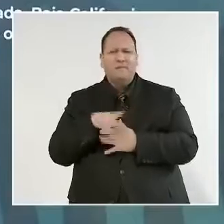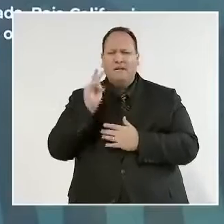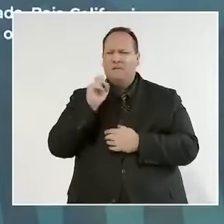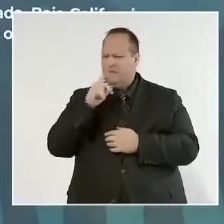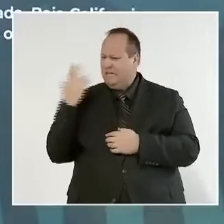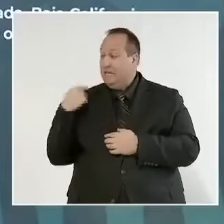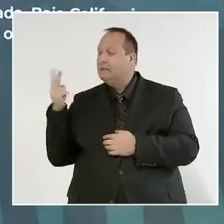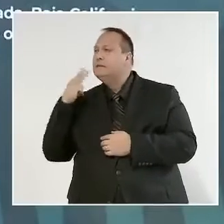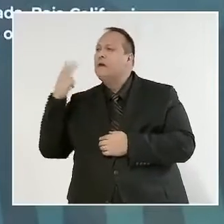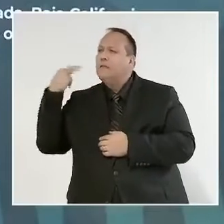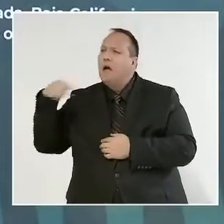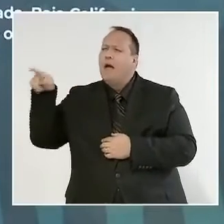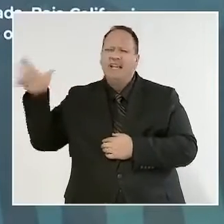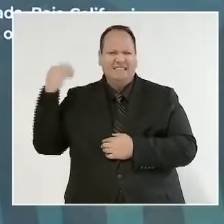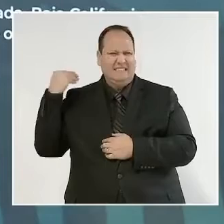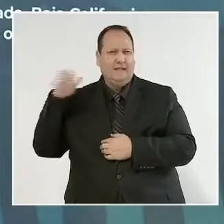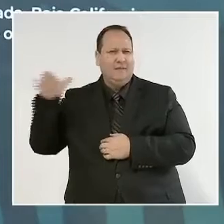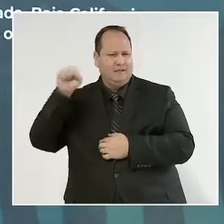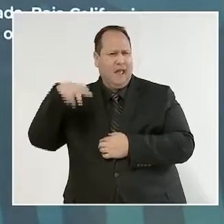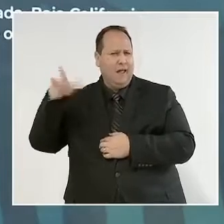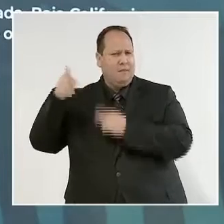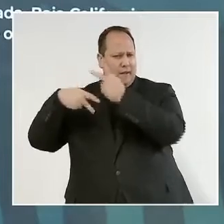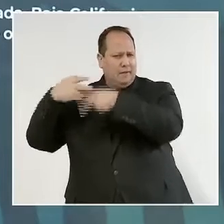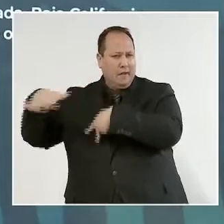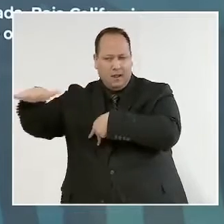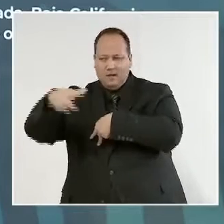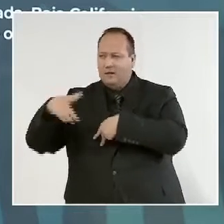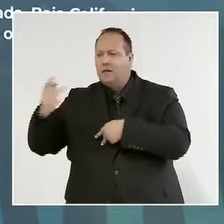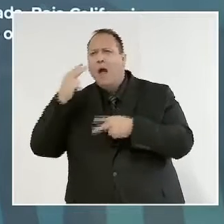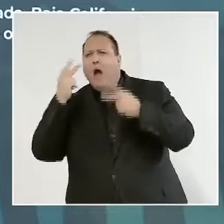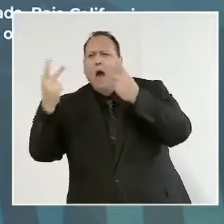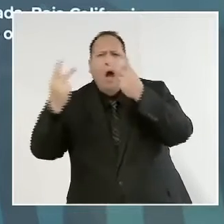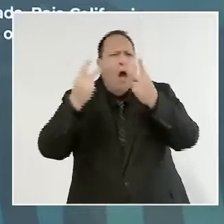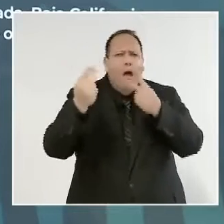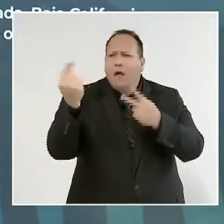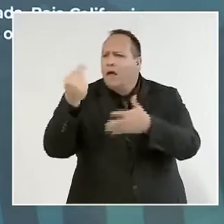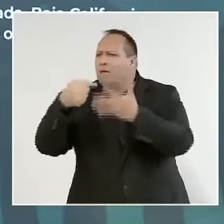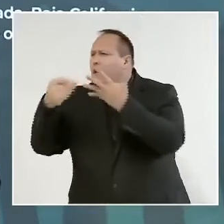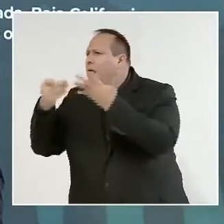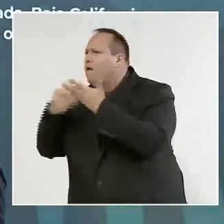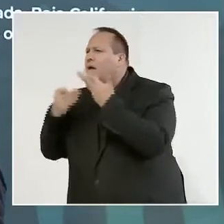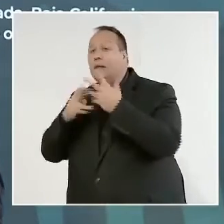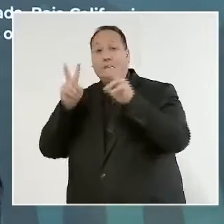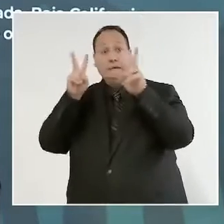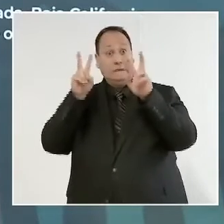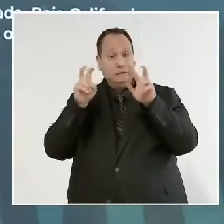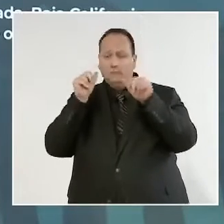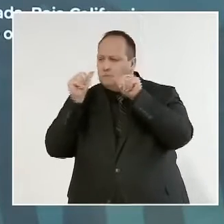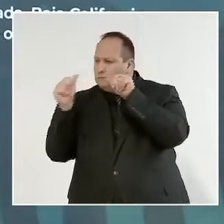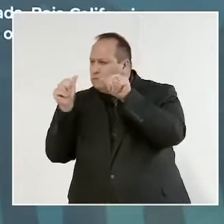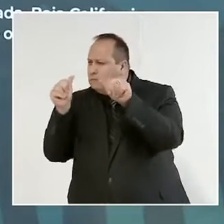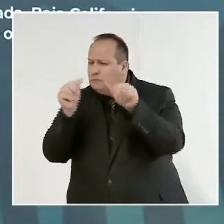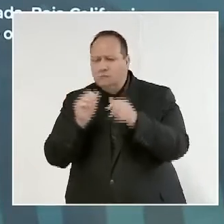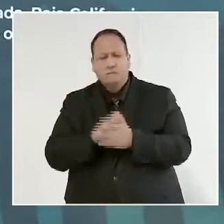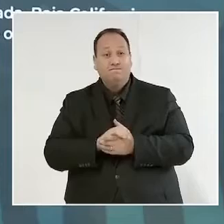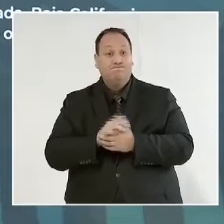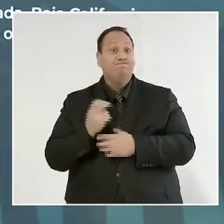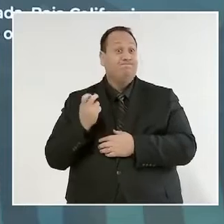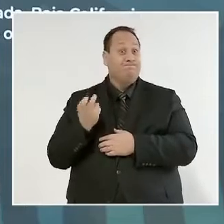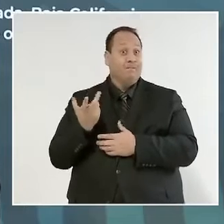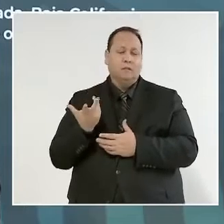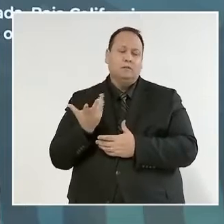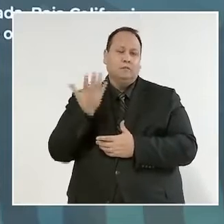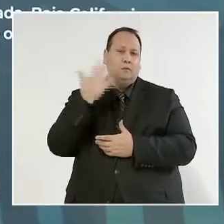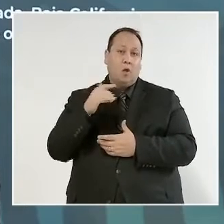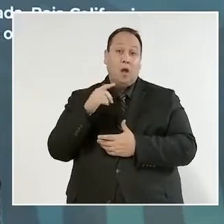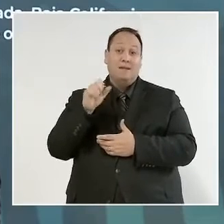unos momentos que estuvimos allá en San Quintín, se vieron las necesidades, los temas, y ahí es posiblemente uno